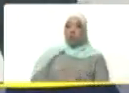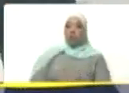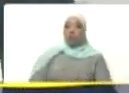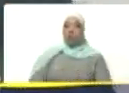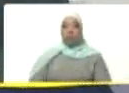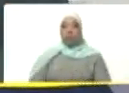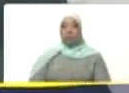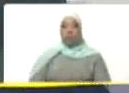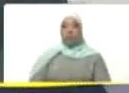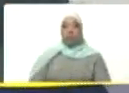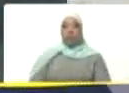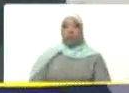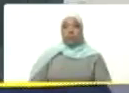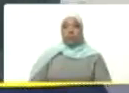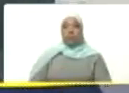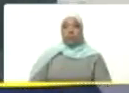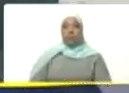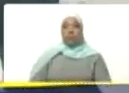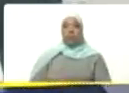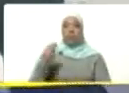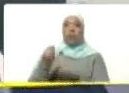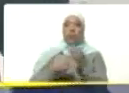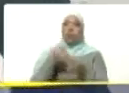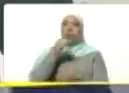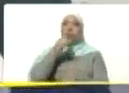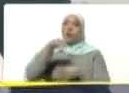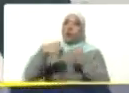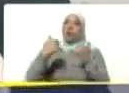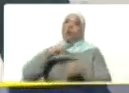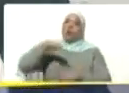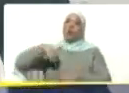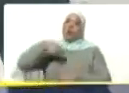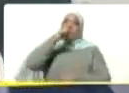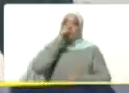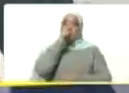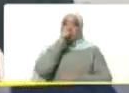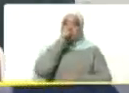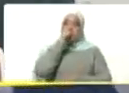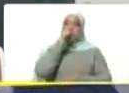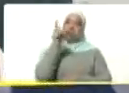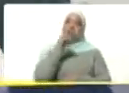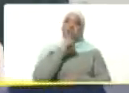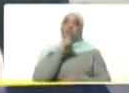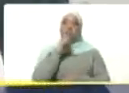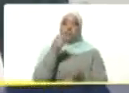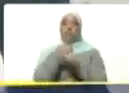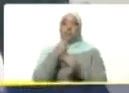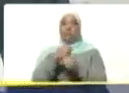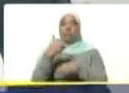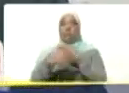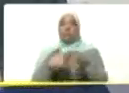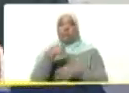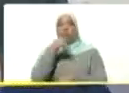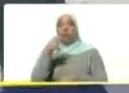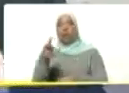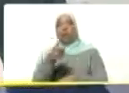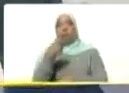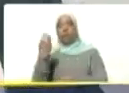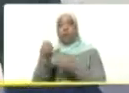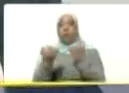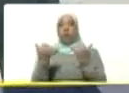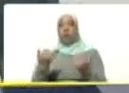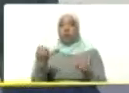That is not so difficult for us to ask. Para nosotros no es tan difícil hacer eso. And those who want to take that